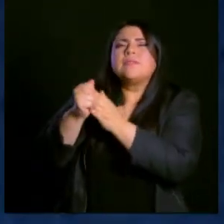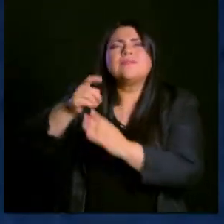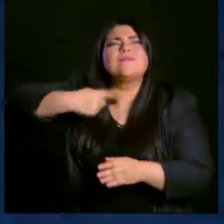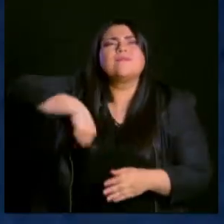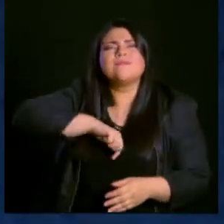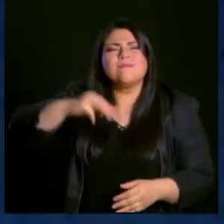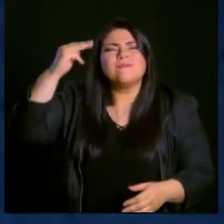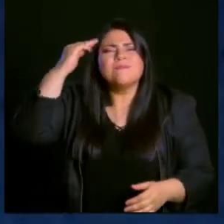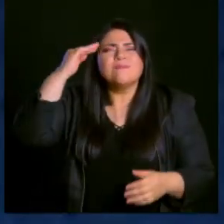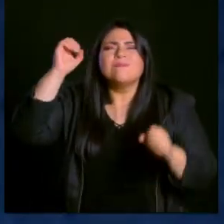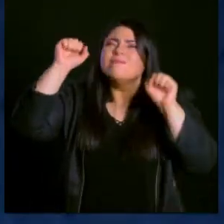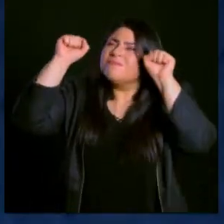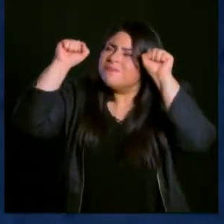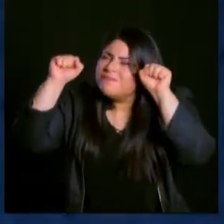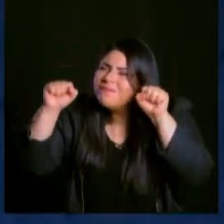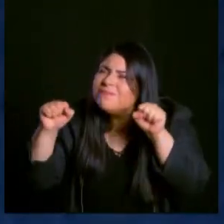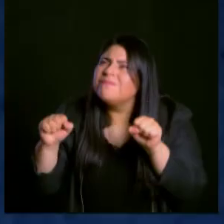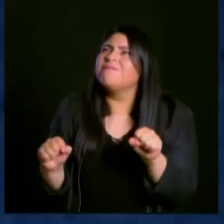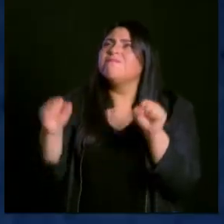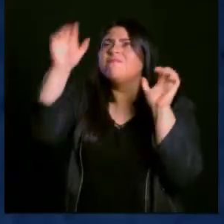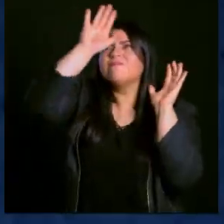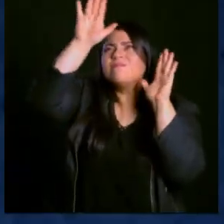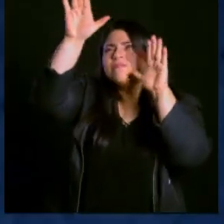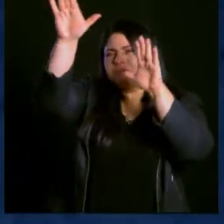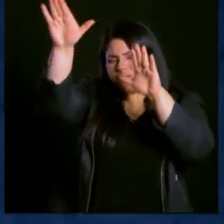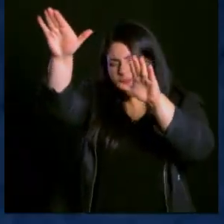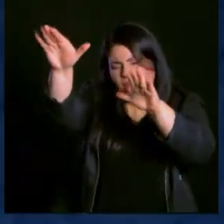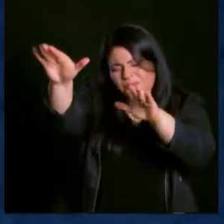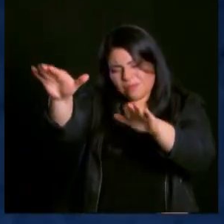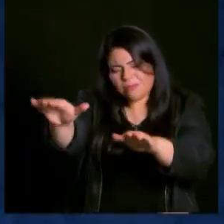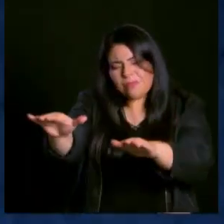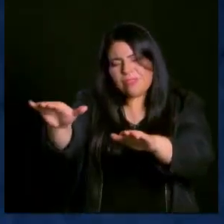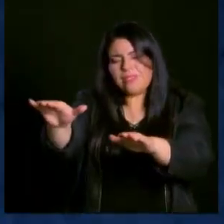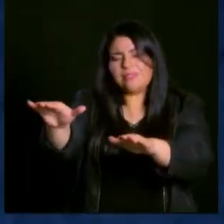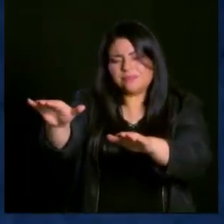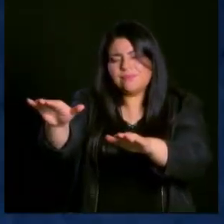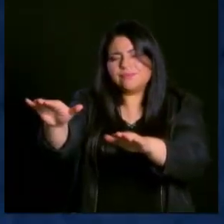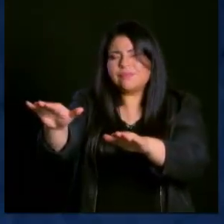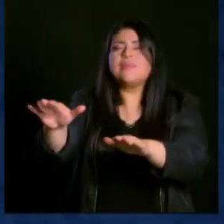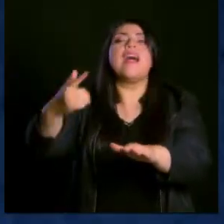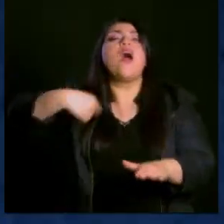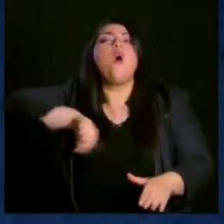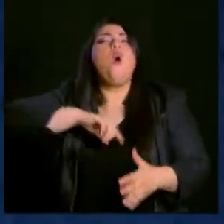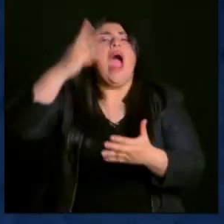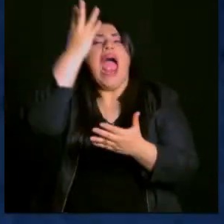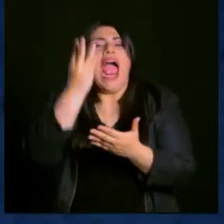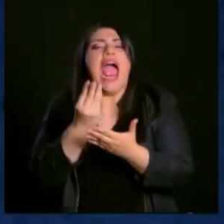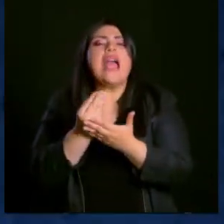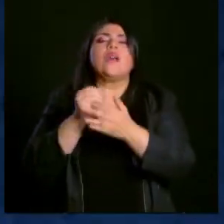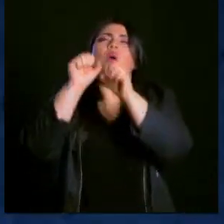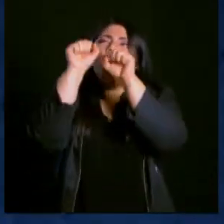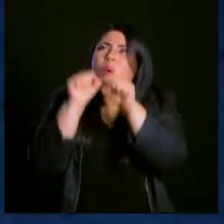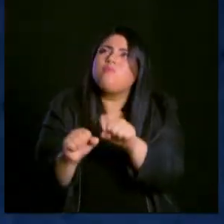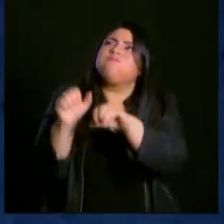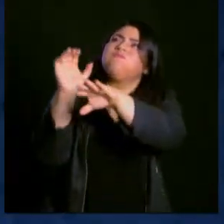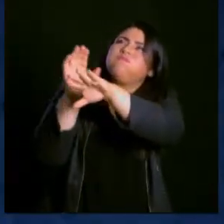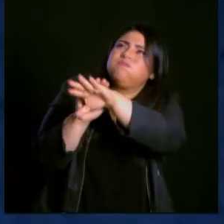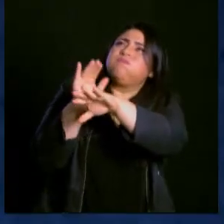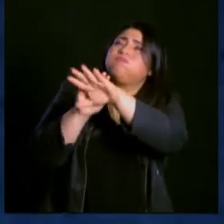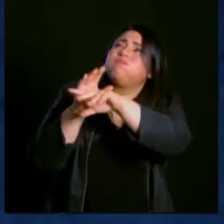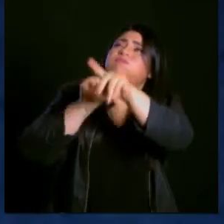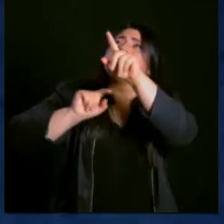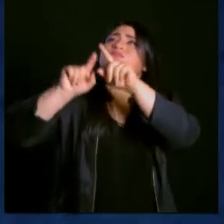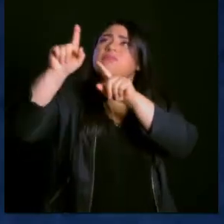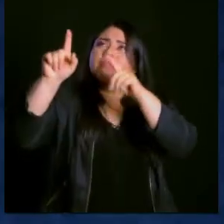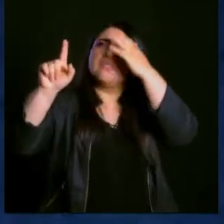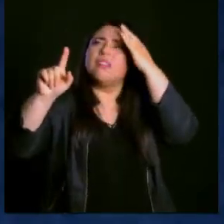mente se pueda doblegar nuestra mente se pueda doblar y para que nuestro espíritu pueda clamar a ti señor señor No